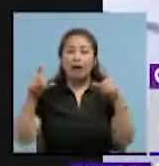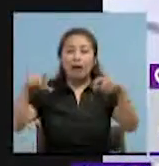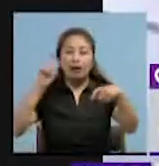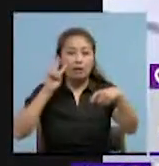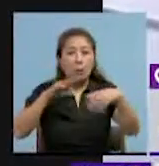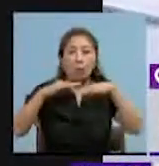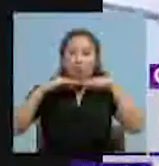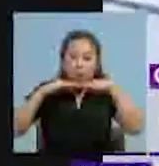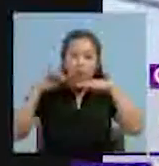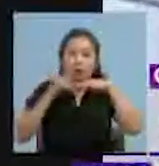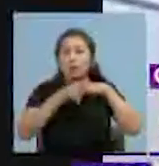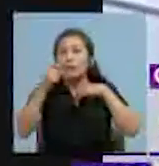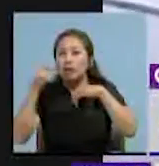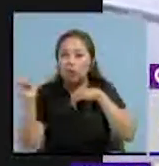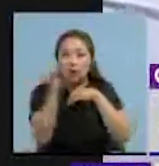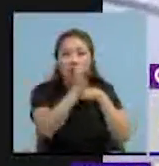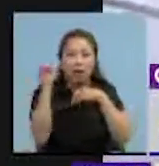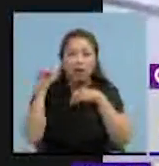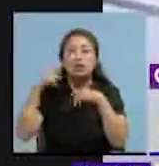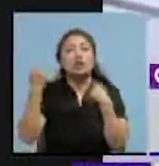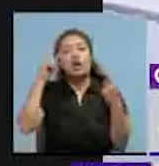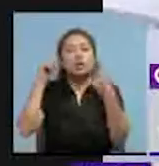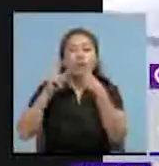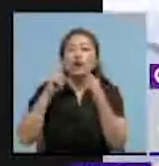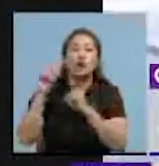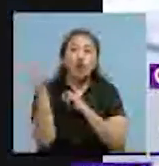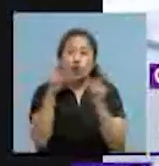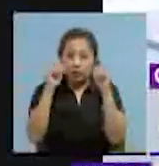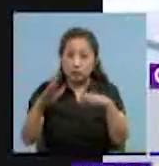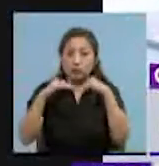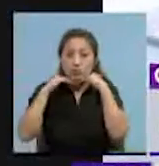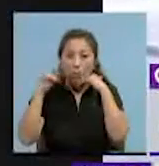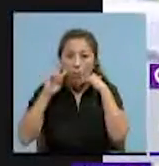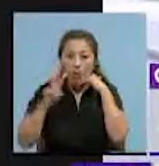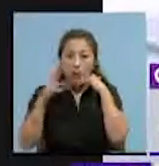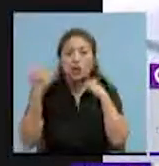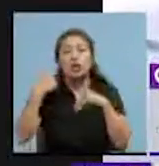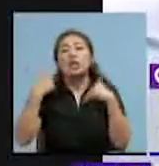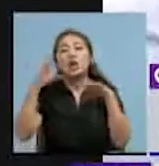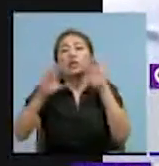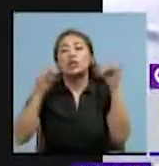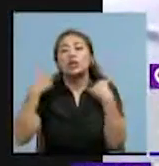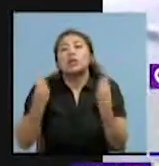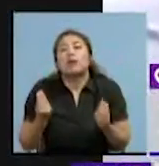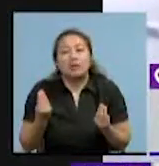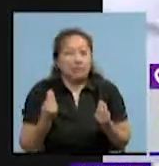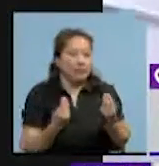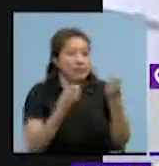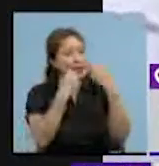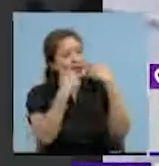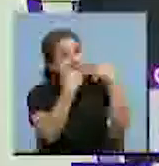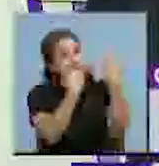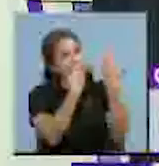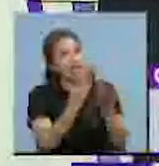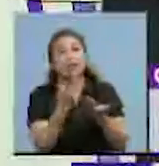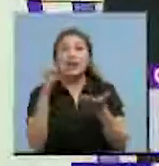todo el colorido, que mañana seguramente, como todos los argentinos, vamos a estar prendidos a la tele a ver qué pasa con nuestra selección. Muy bien, gracias